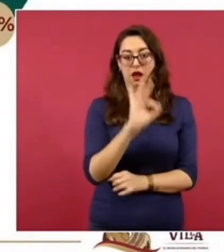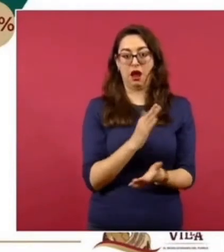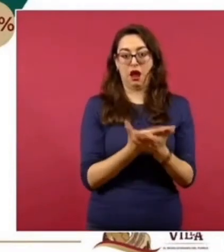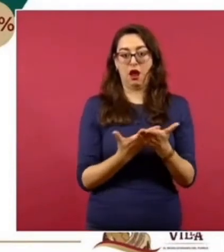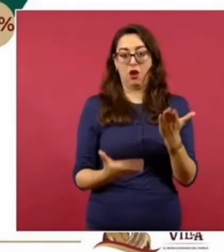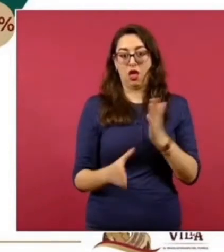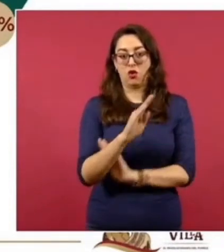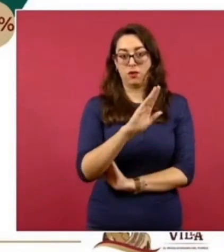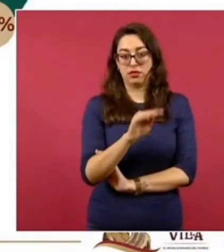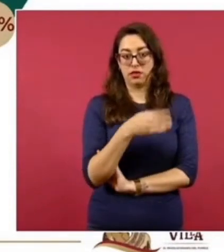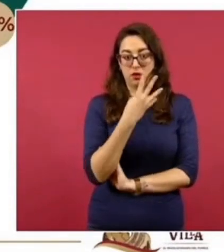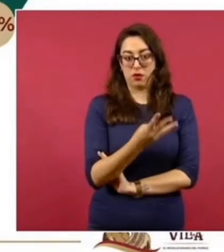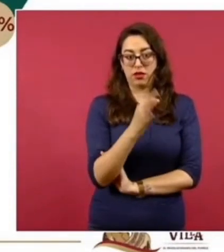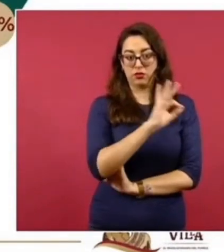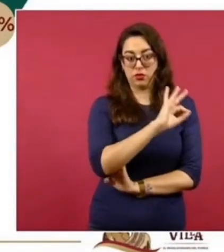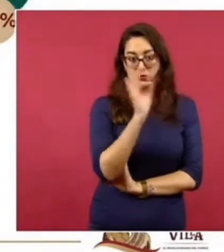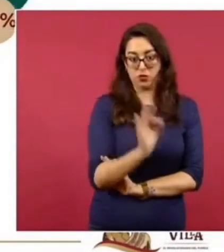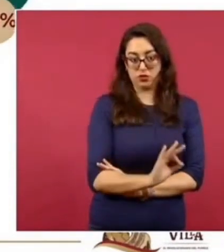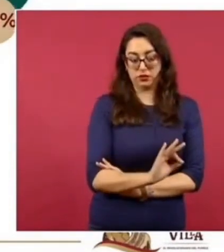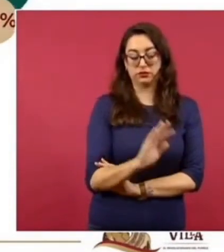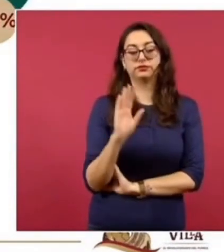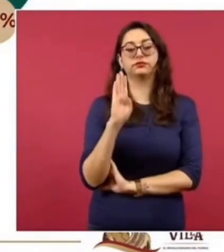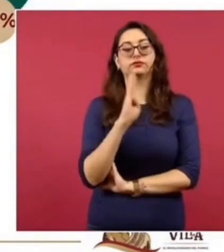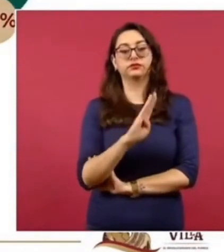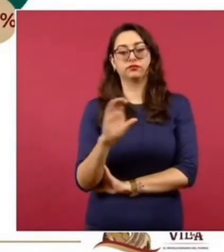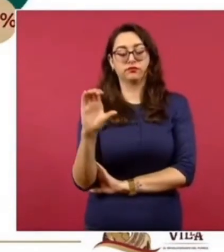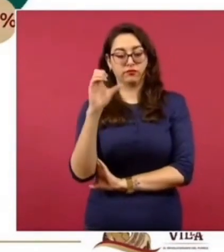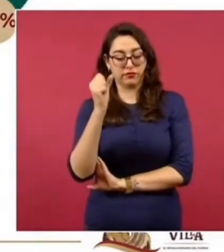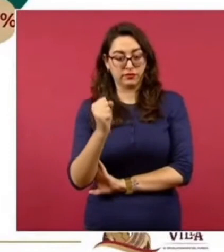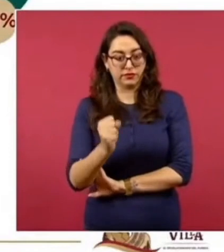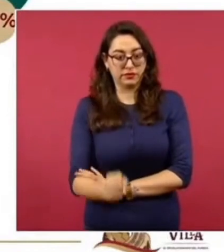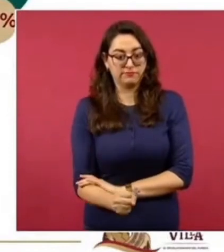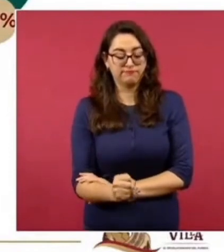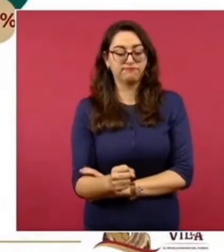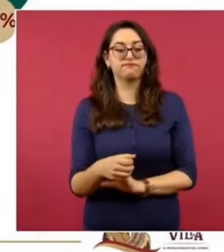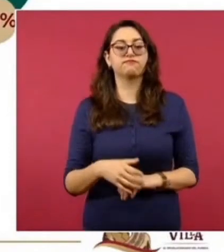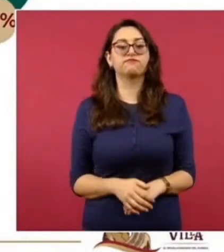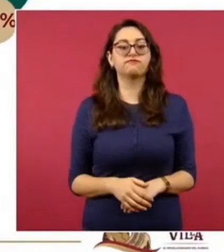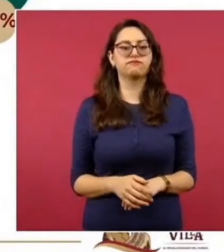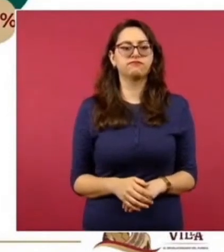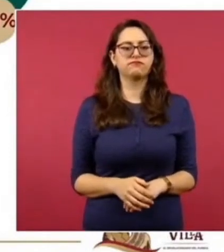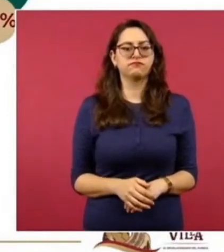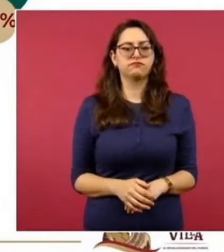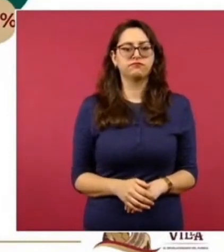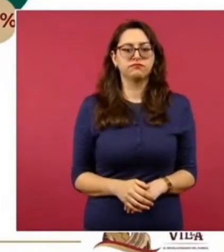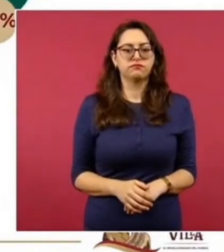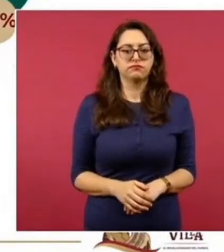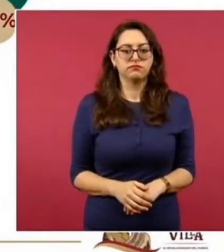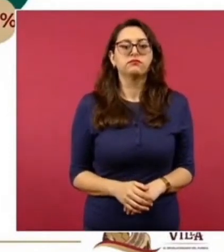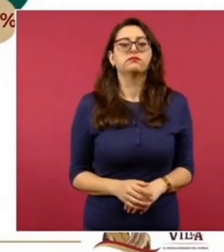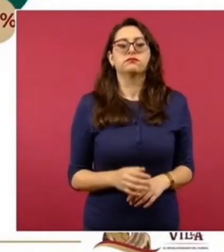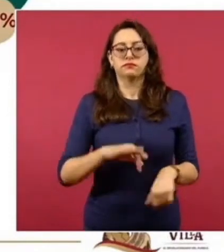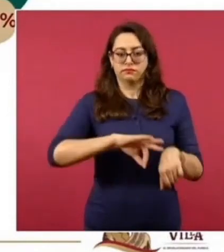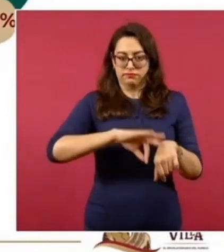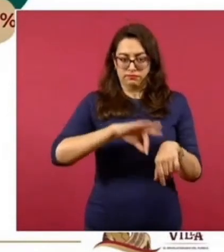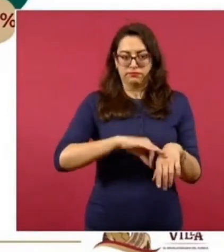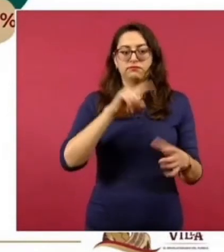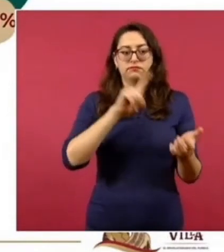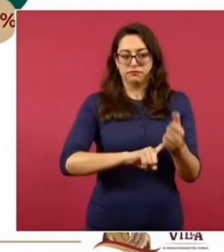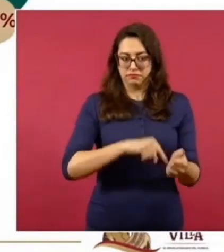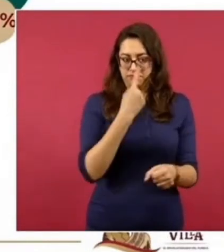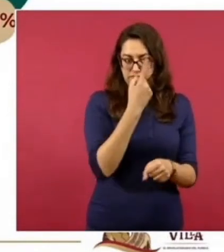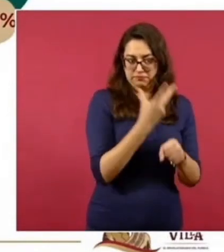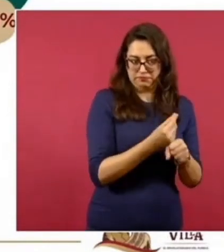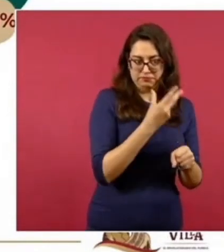Baja California Sur operamos 6 hospitales, 58 centros de salud. En las farmacias también se hizo una acción de conservación y una